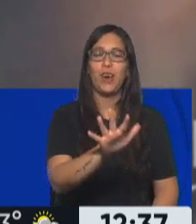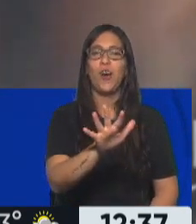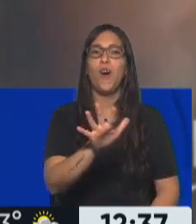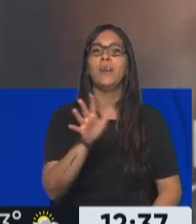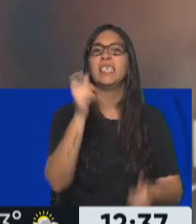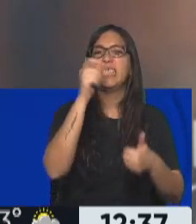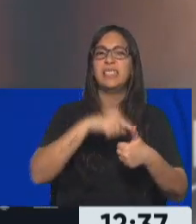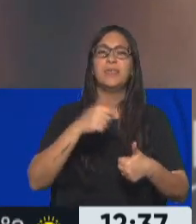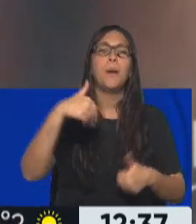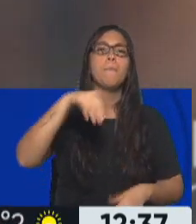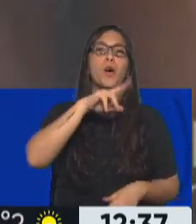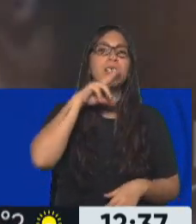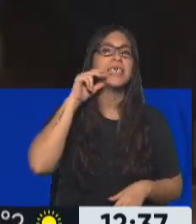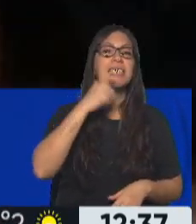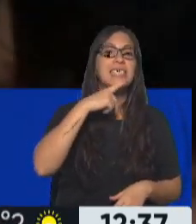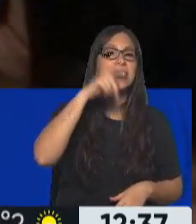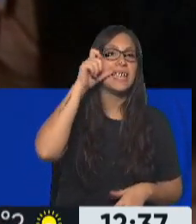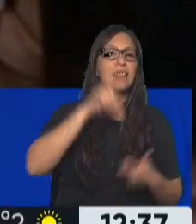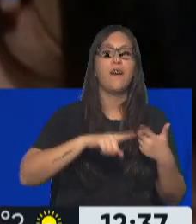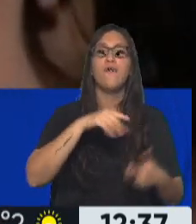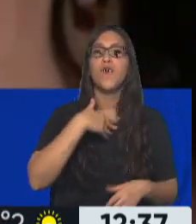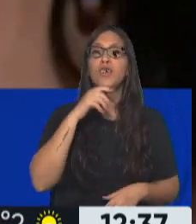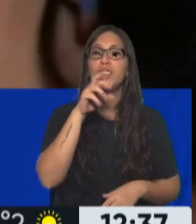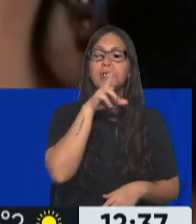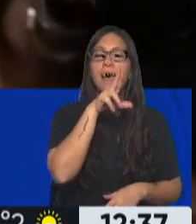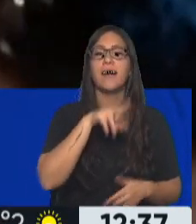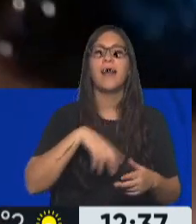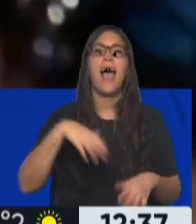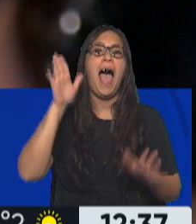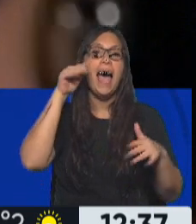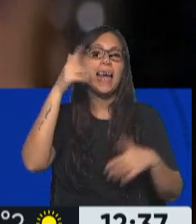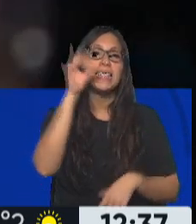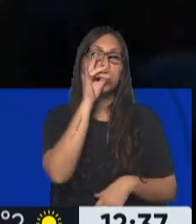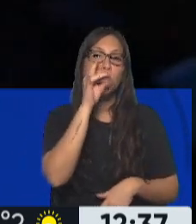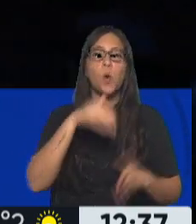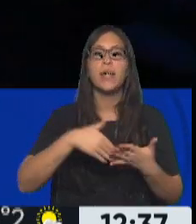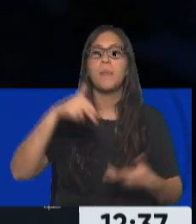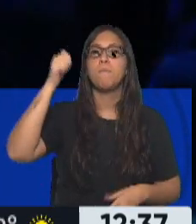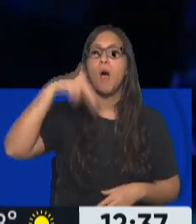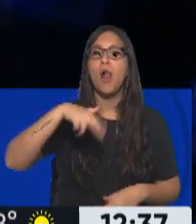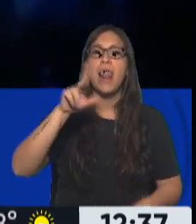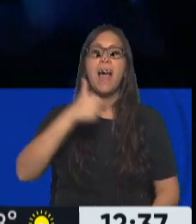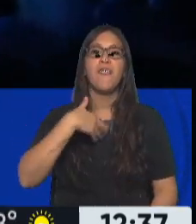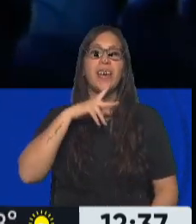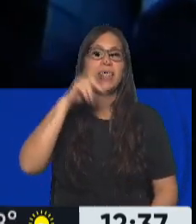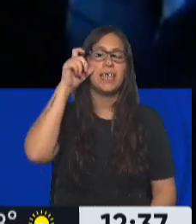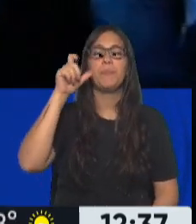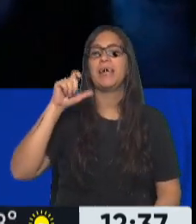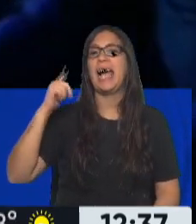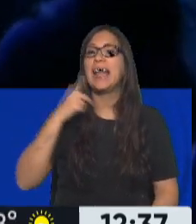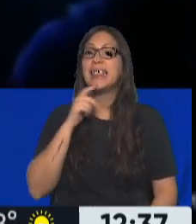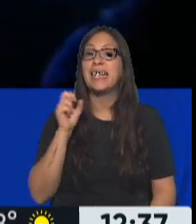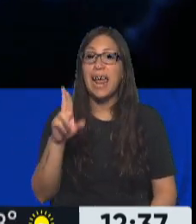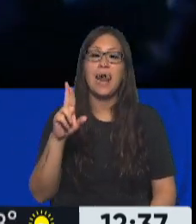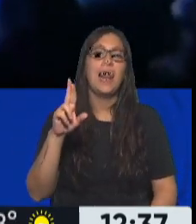Junto con Alanis Morissette, con Foster the People, Los Ángeles Azules, Mon Laferte, Catriel y Paco Amoroso, pasa